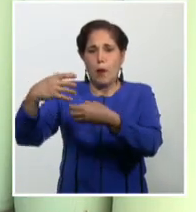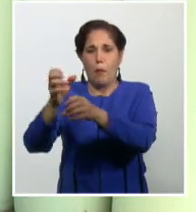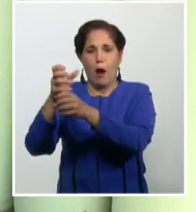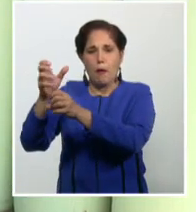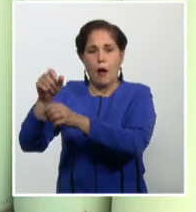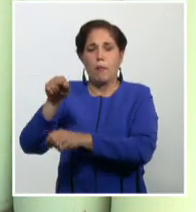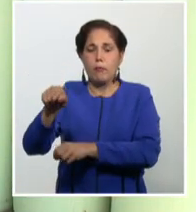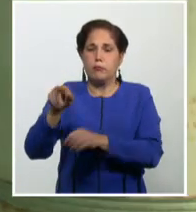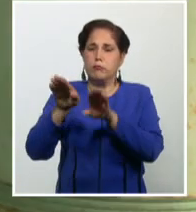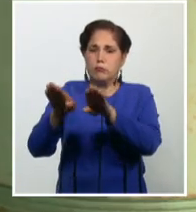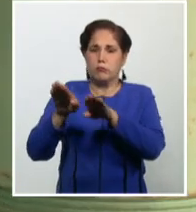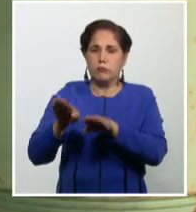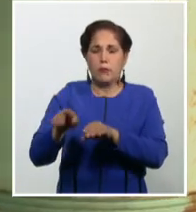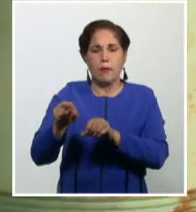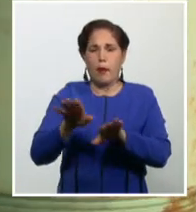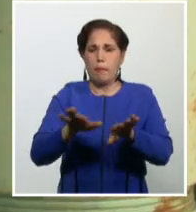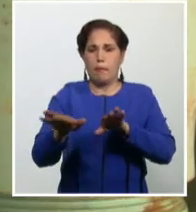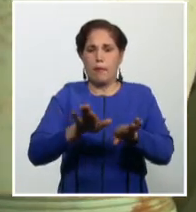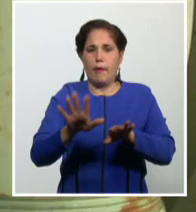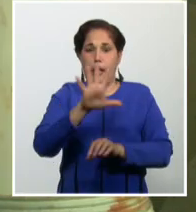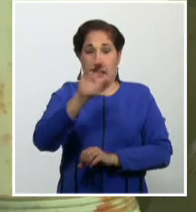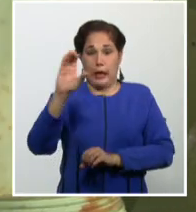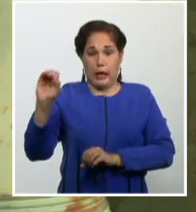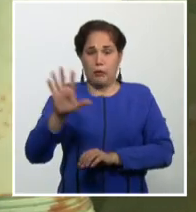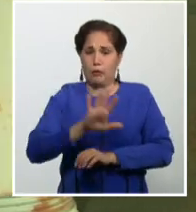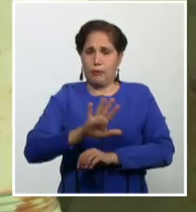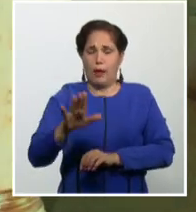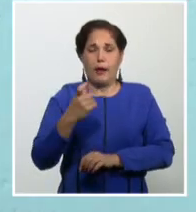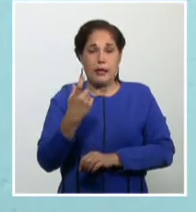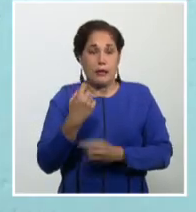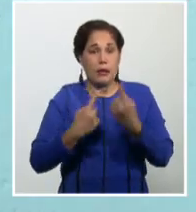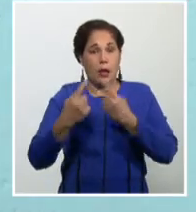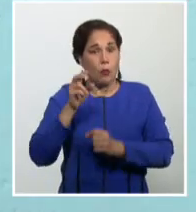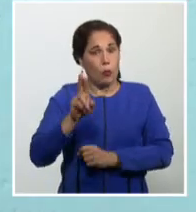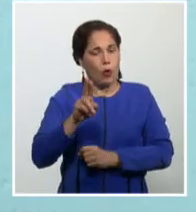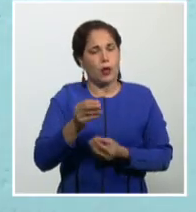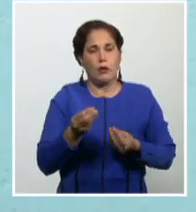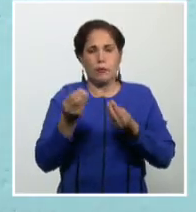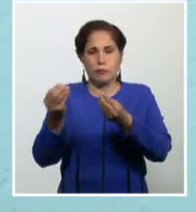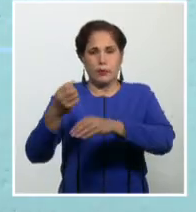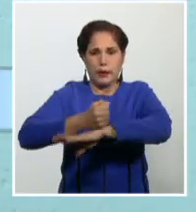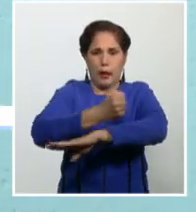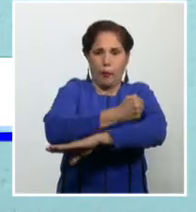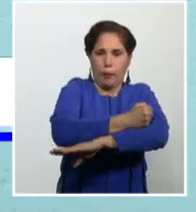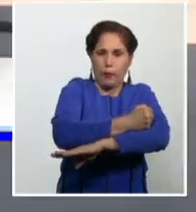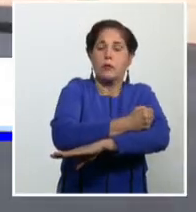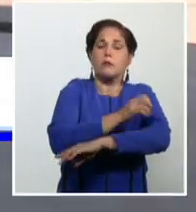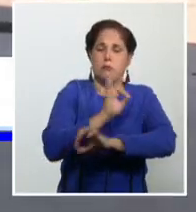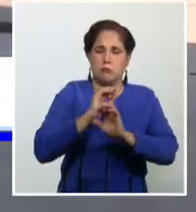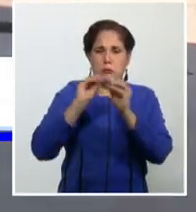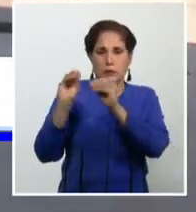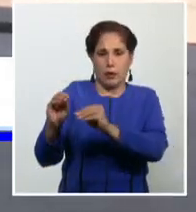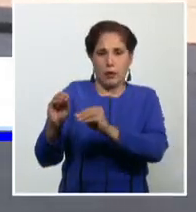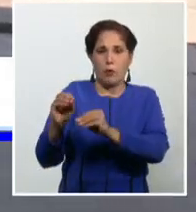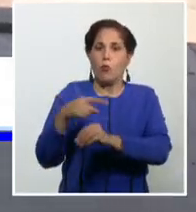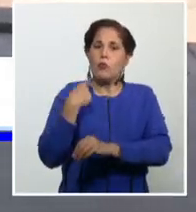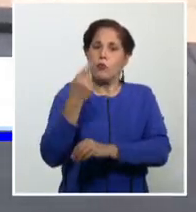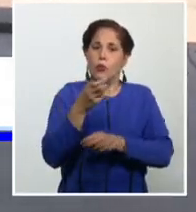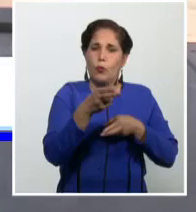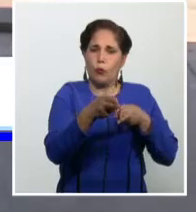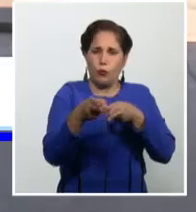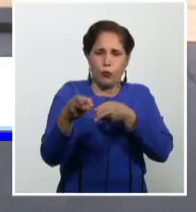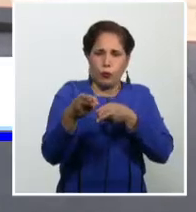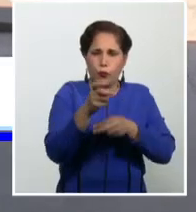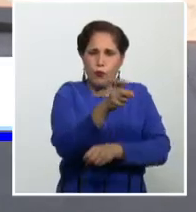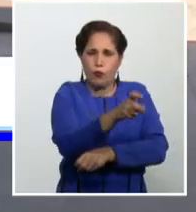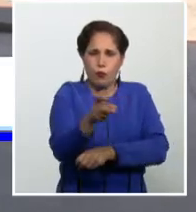de reserva listos para su uso en caso de emergencia. El transporte de la medicina. Fumigamos su cama y